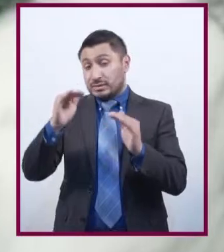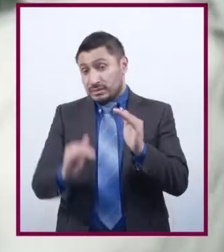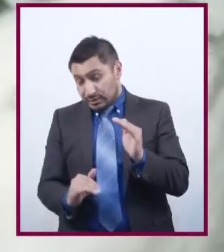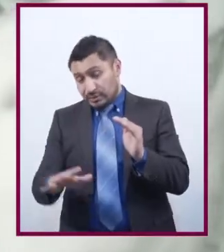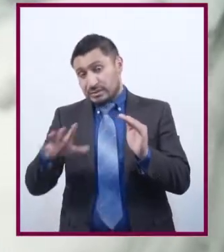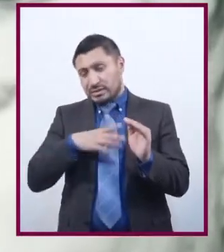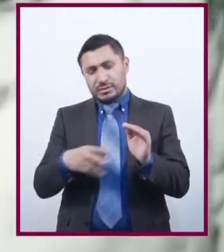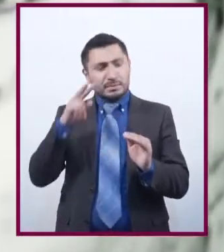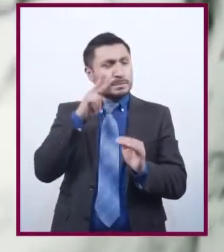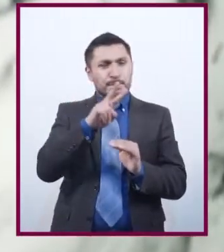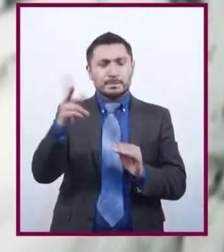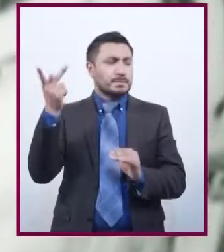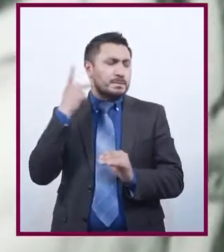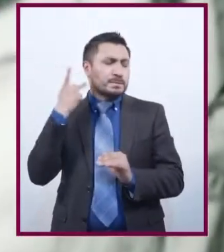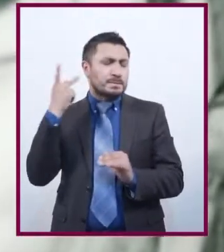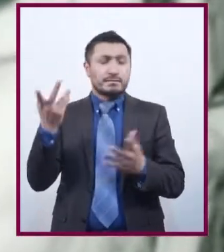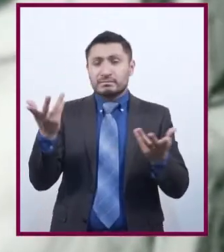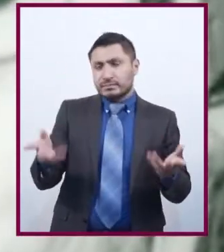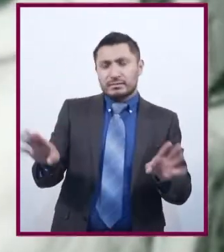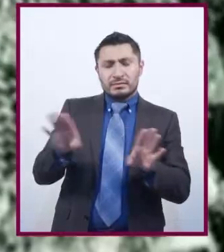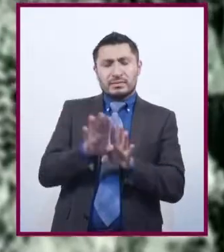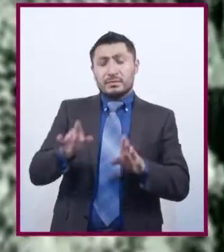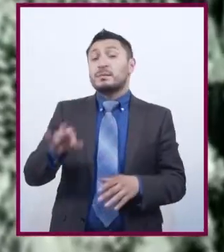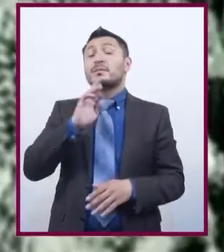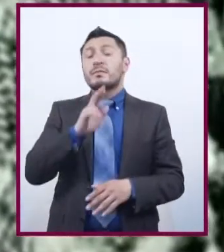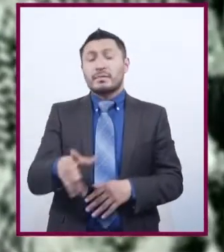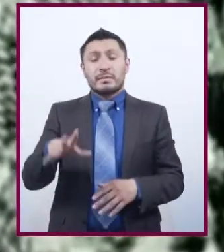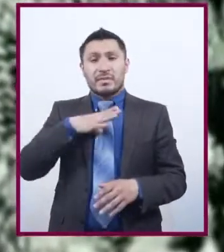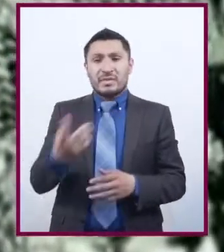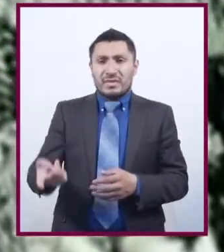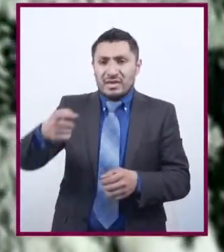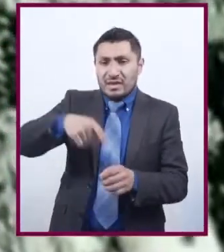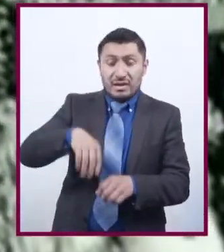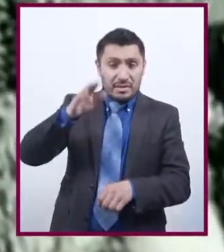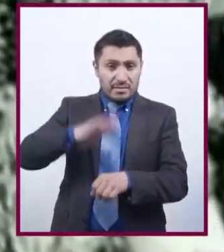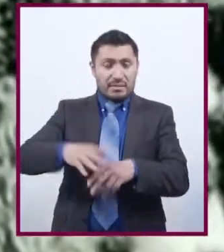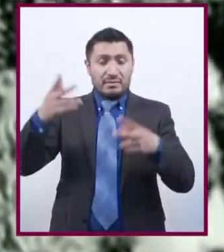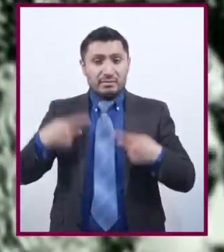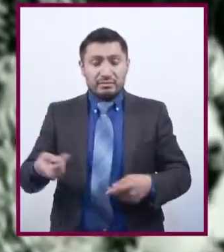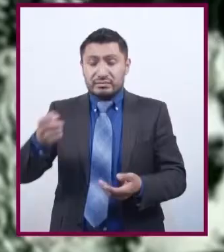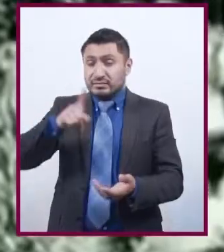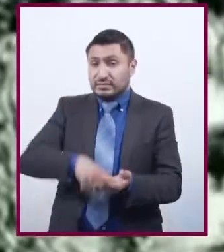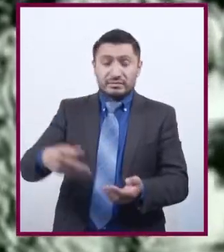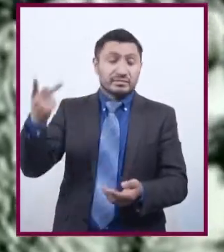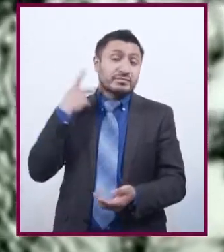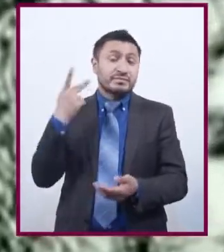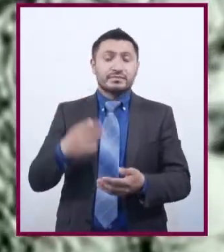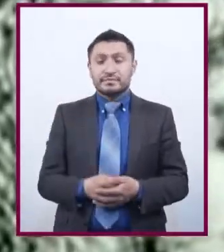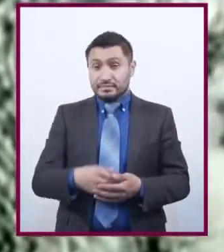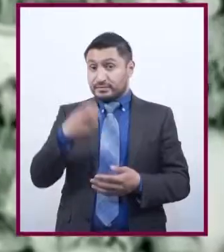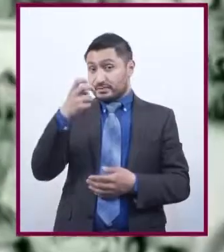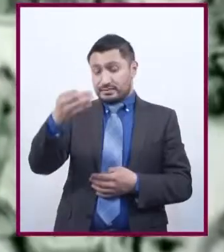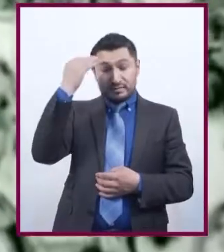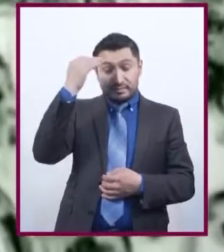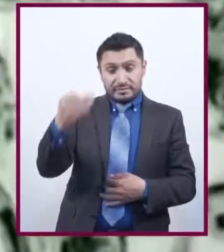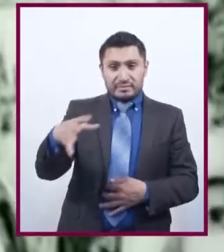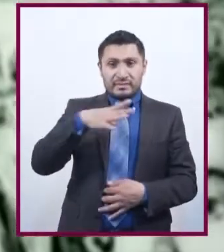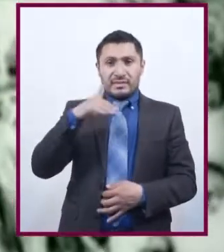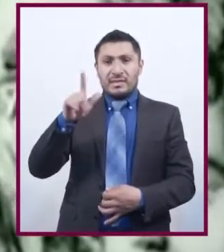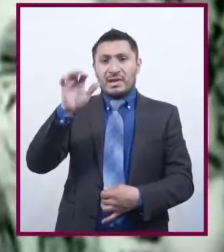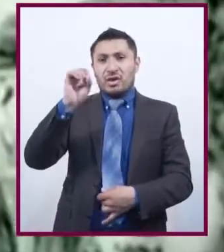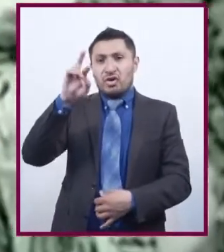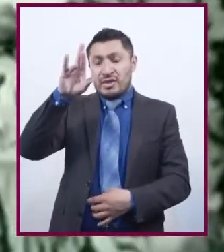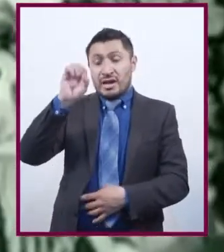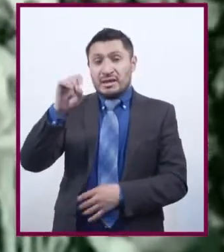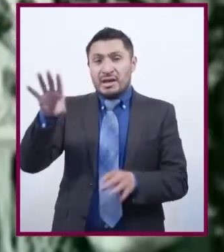las clases medias desde la mirada de algunos políticos era conveniente involucrar a más personas en la política en